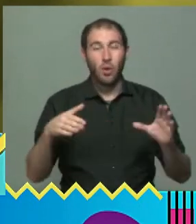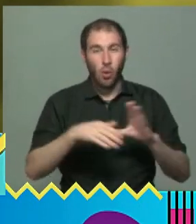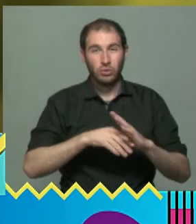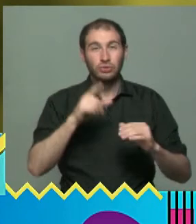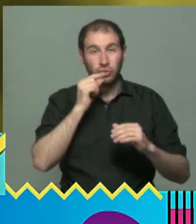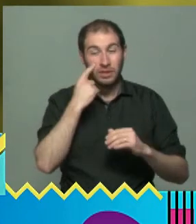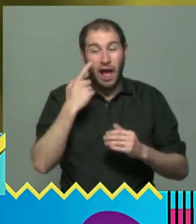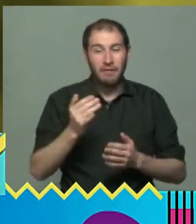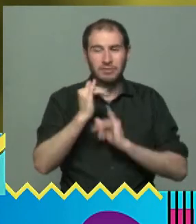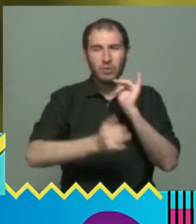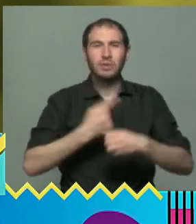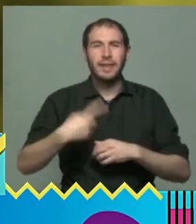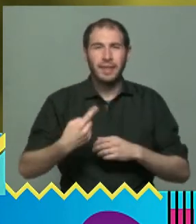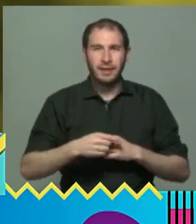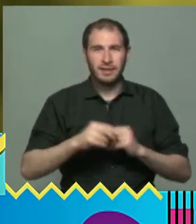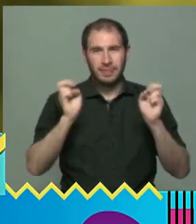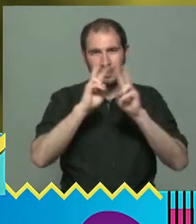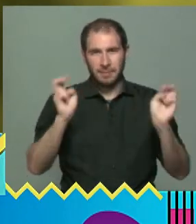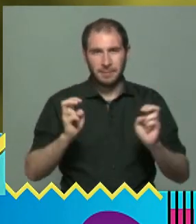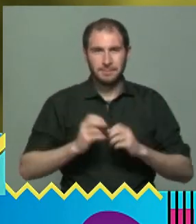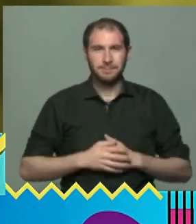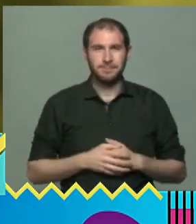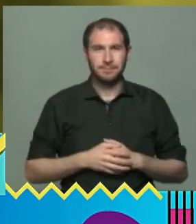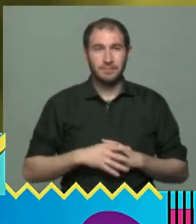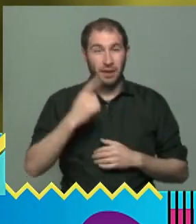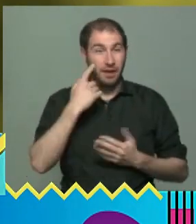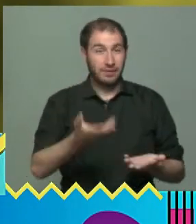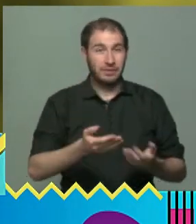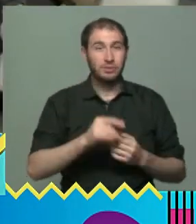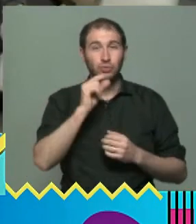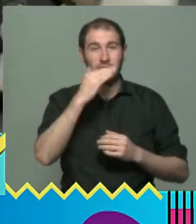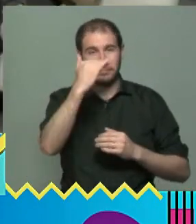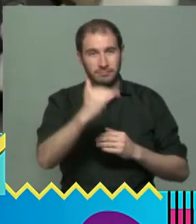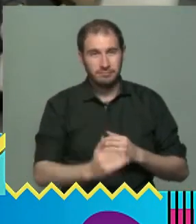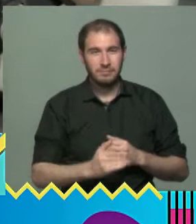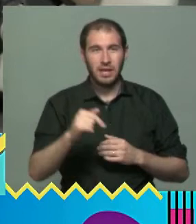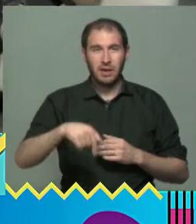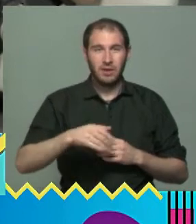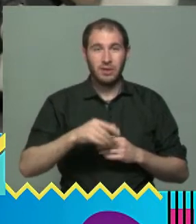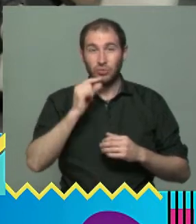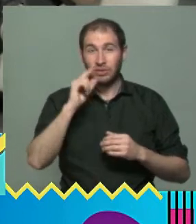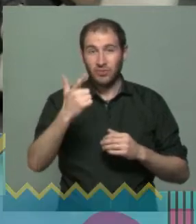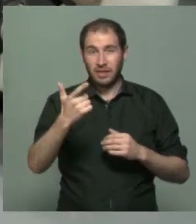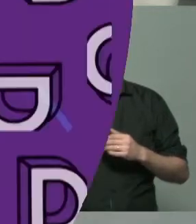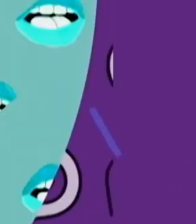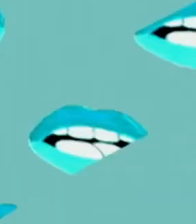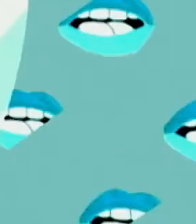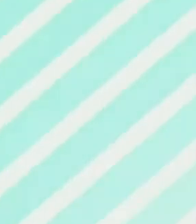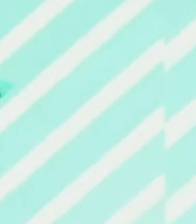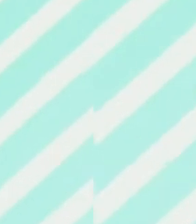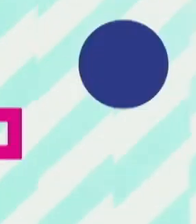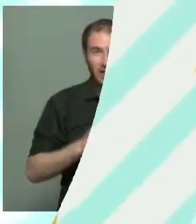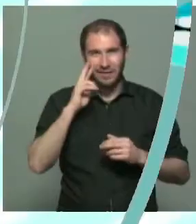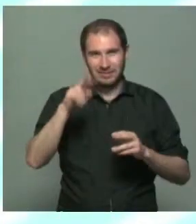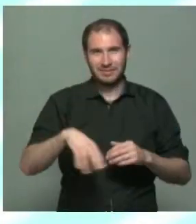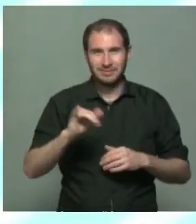por Twitter a ver qué se está diciendo de esta temática. Vamos a ver alguno de los tweets en este momento. No hay ninguno. Bueno, ya lo vamos a... Ahí